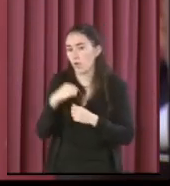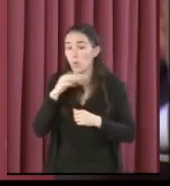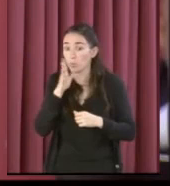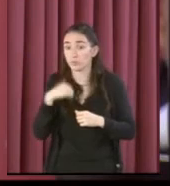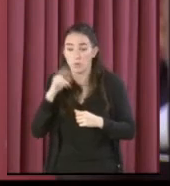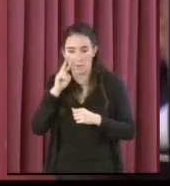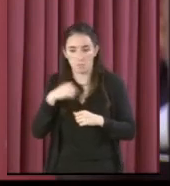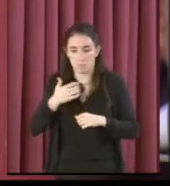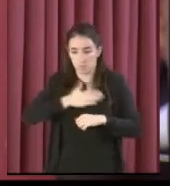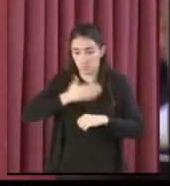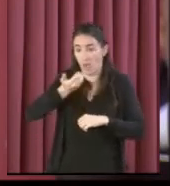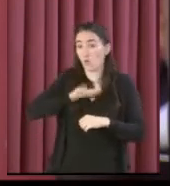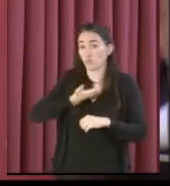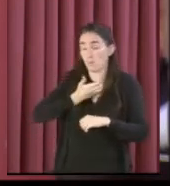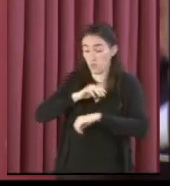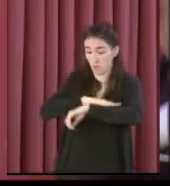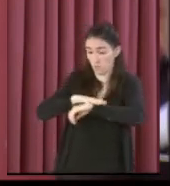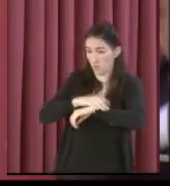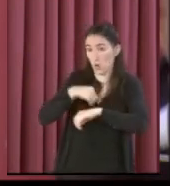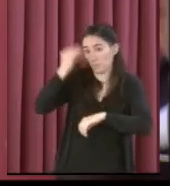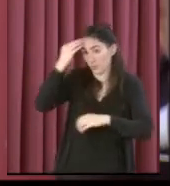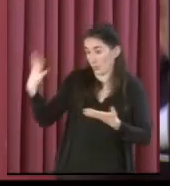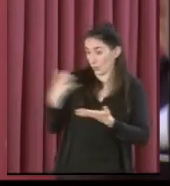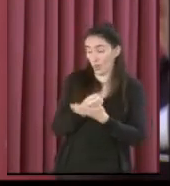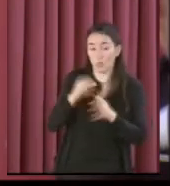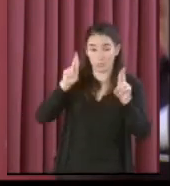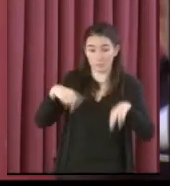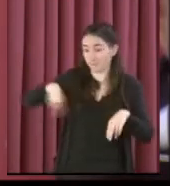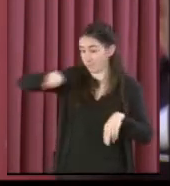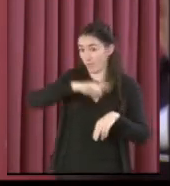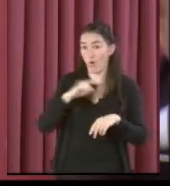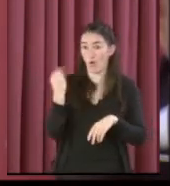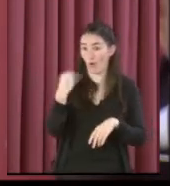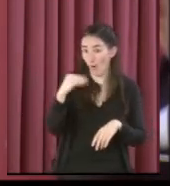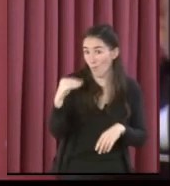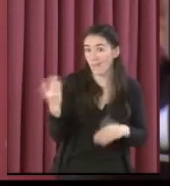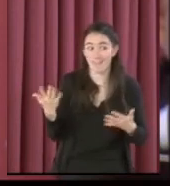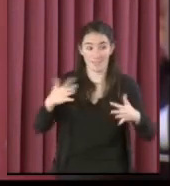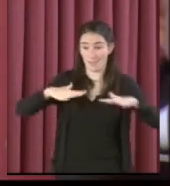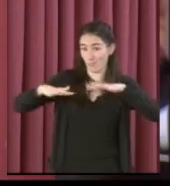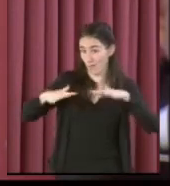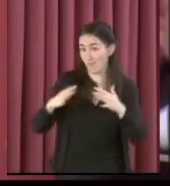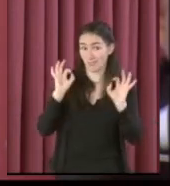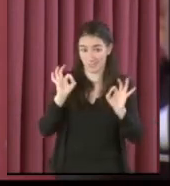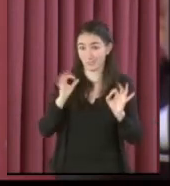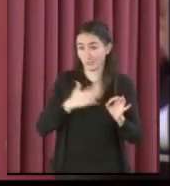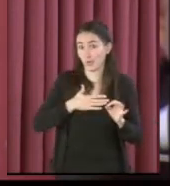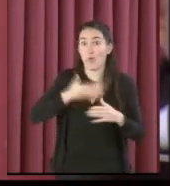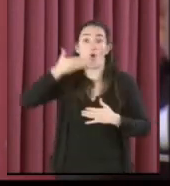de gobierno, a una corporación, me atrevería a decir, joven, dinámica, abierta, como la que tengo el honor de presidir.